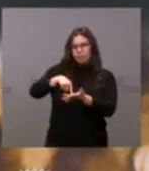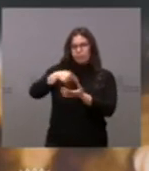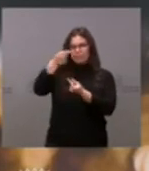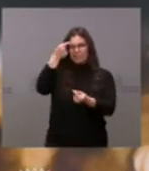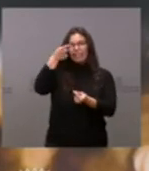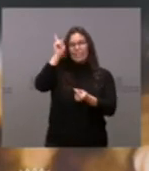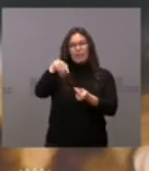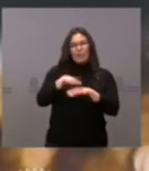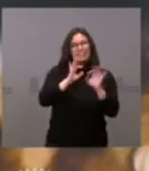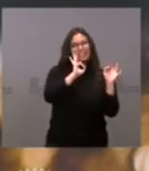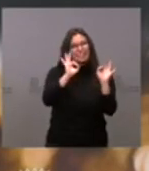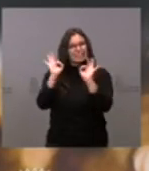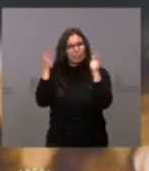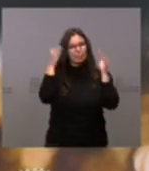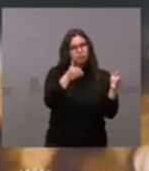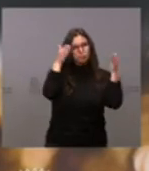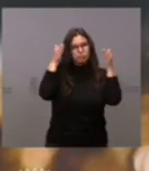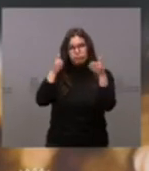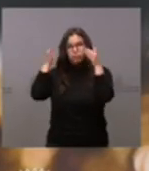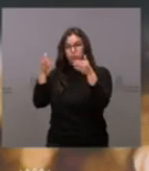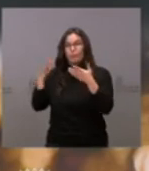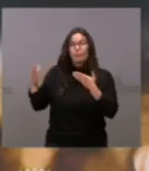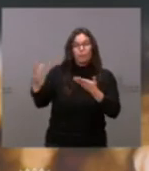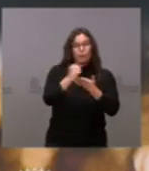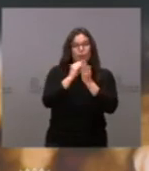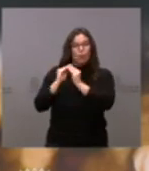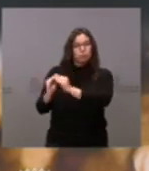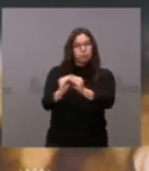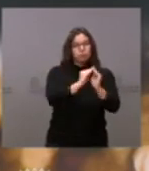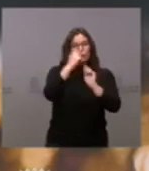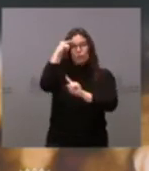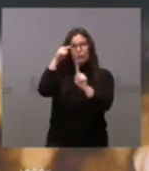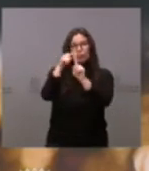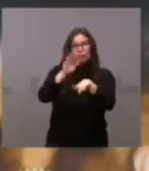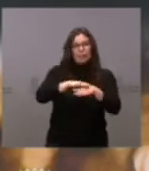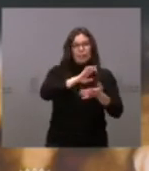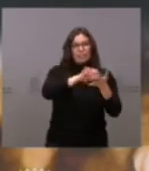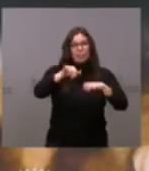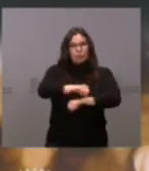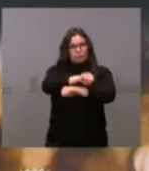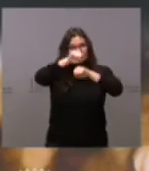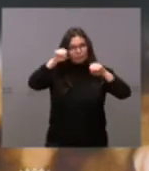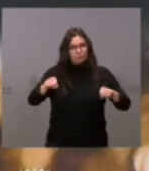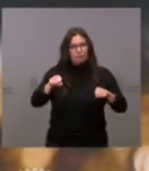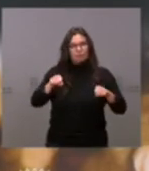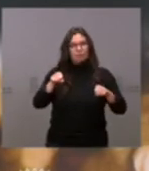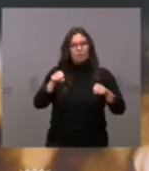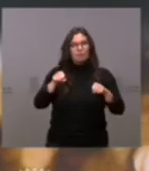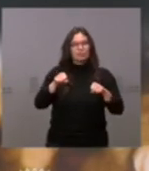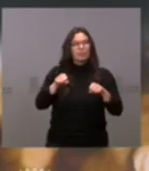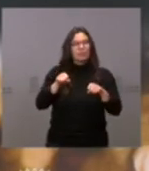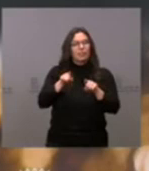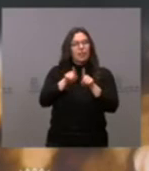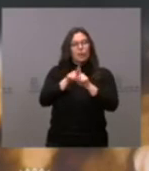especializado todos compartimos el objetivo de reforzar a castilla y león como principal destino de turismo